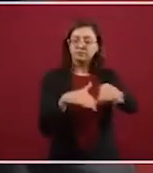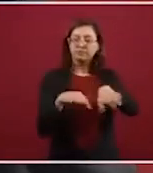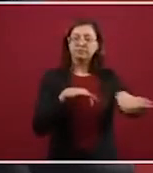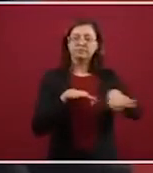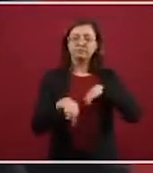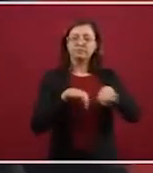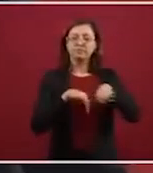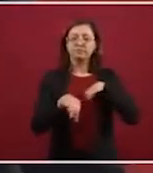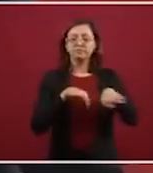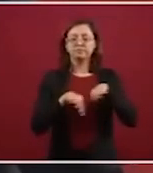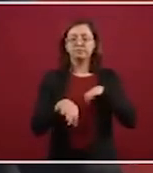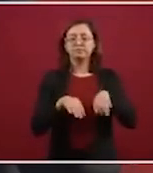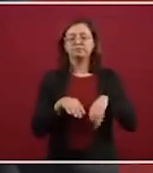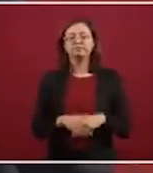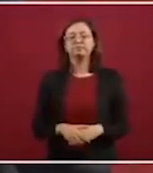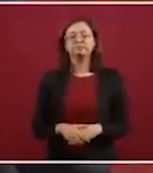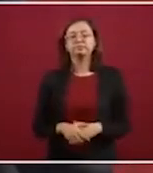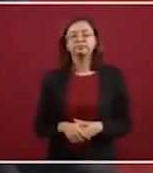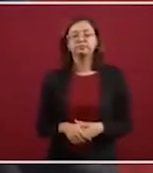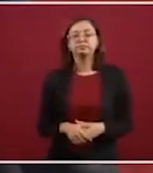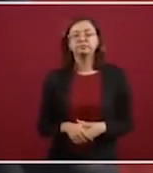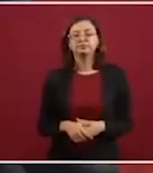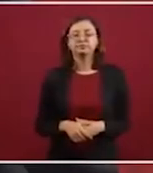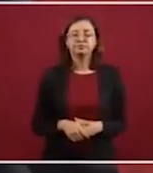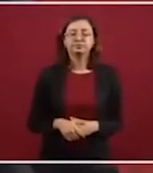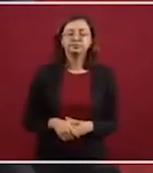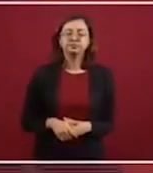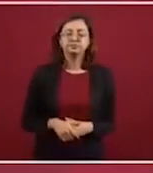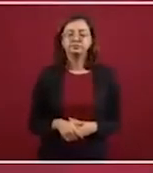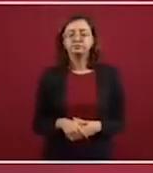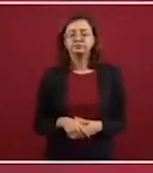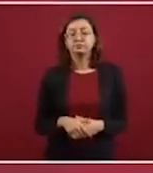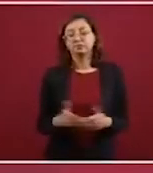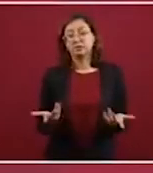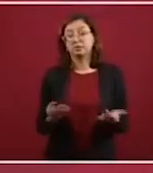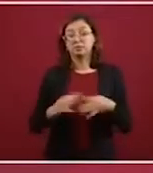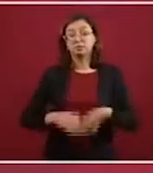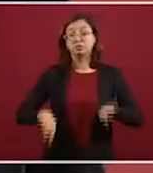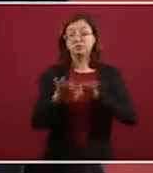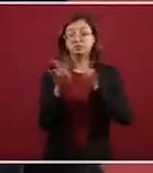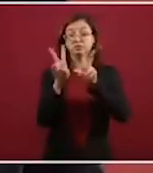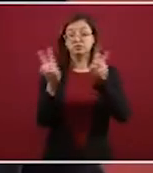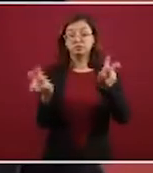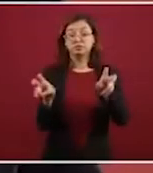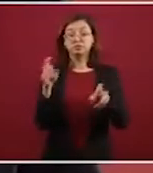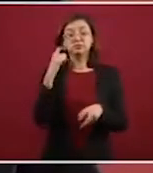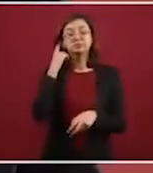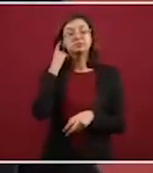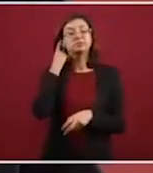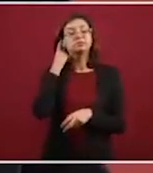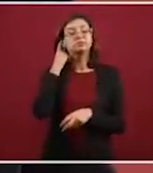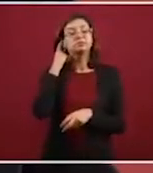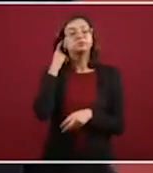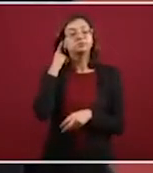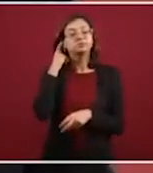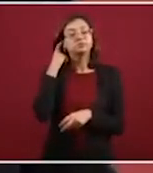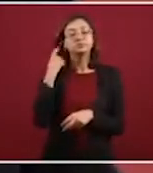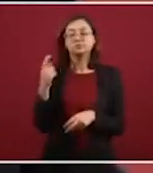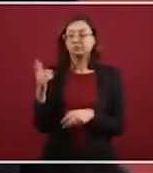en las empresas de ellos. Eso es muy importante, o sea, garantizarles el